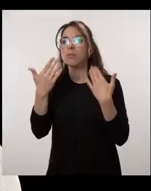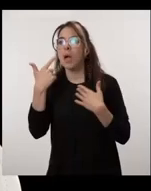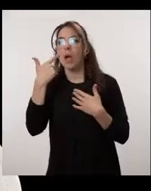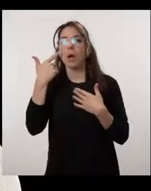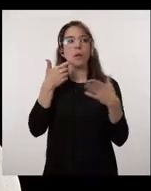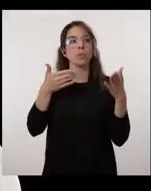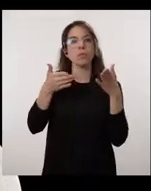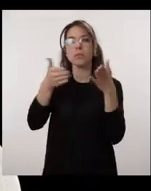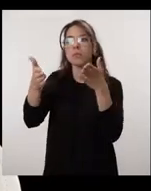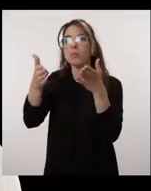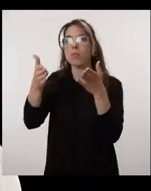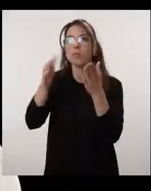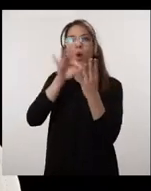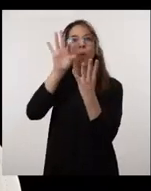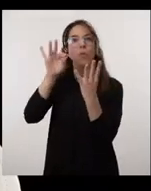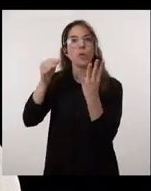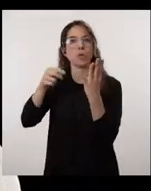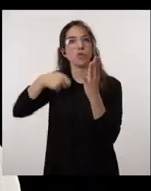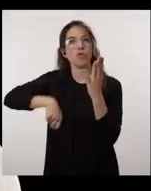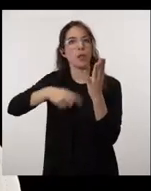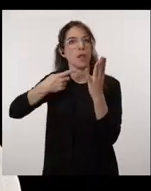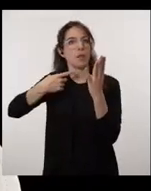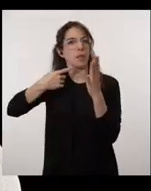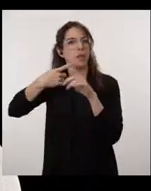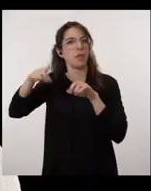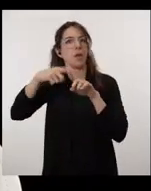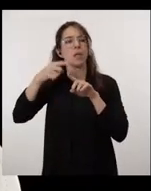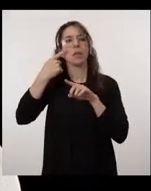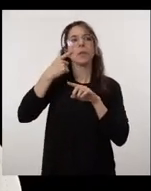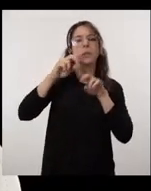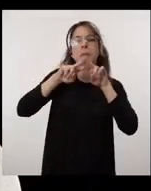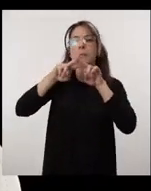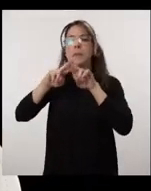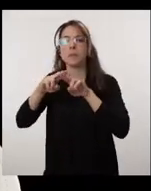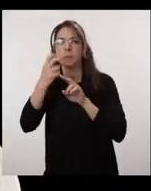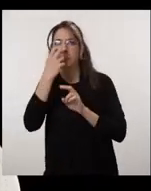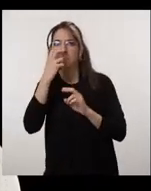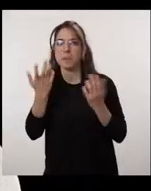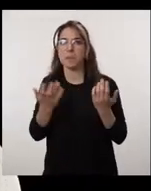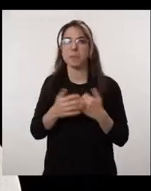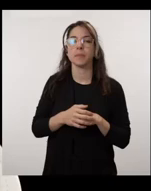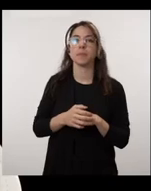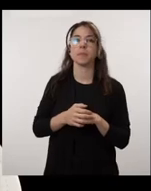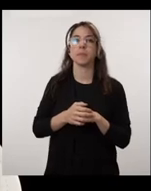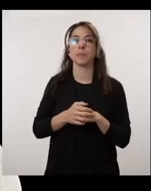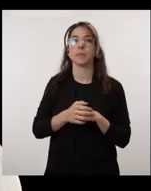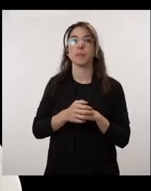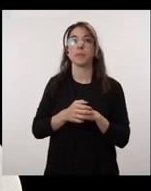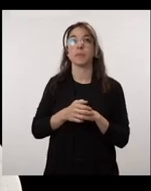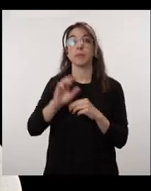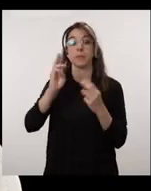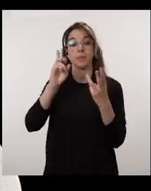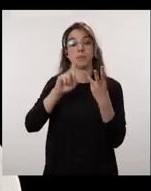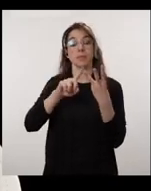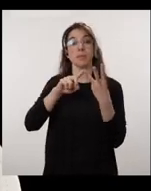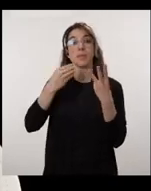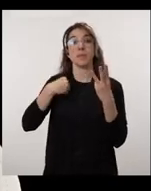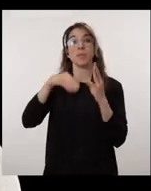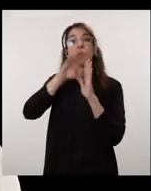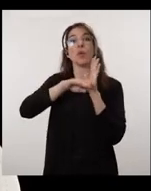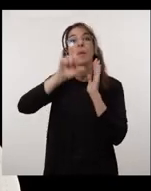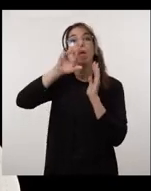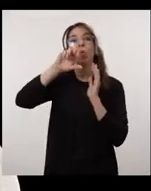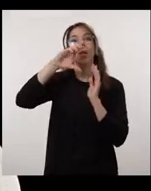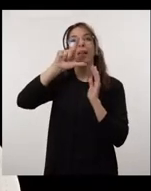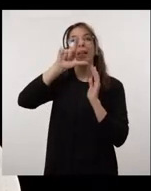que se exploren distintas opciones profesionales también de carrera con los motorizados en tercer lugar con